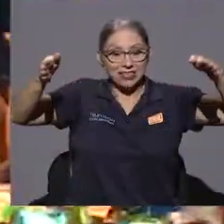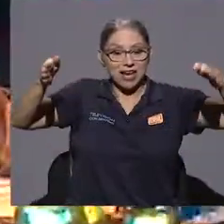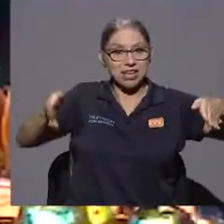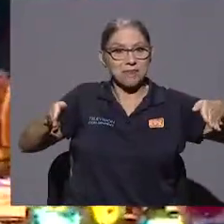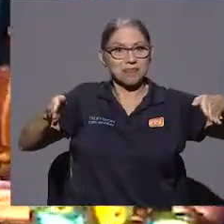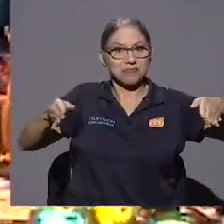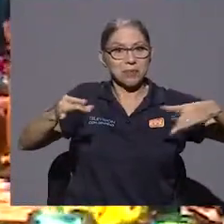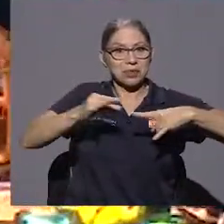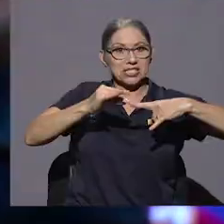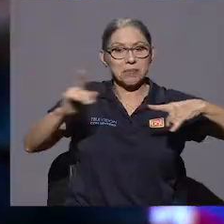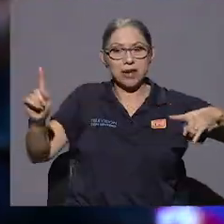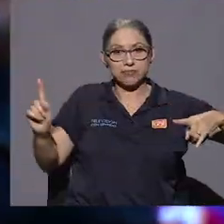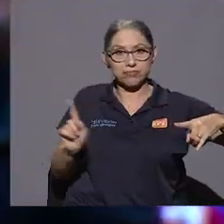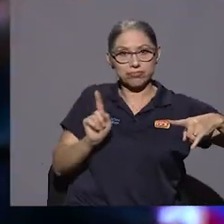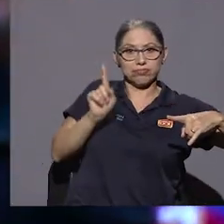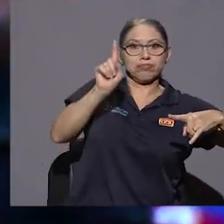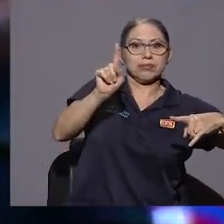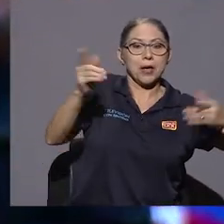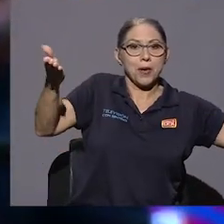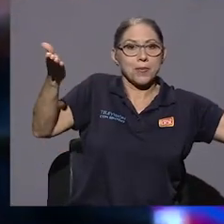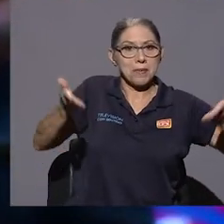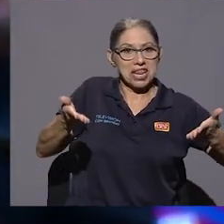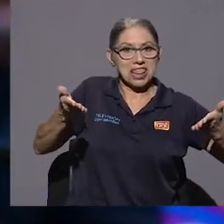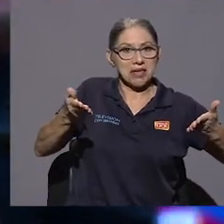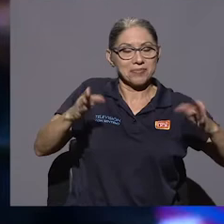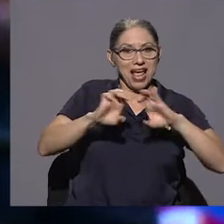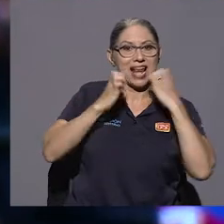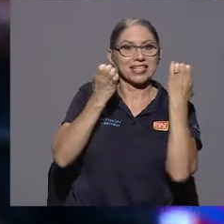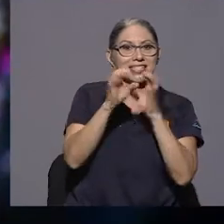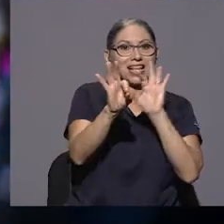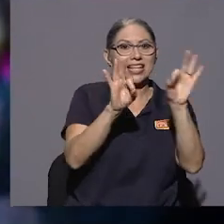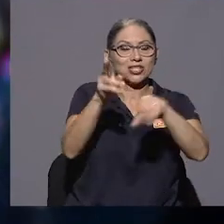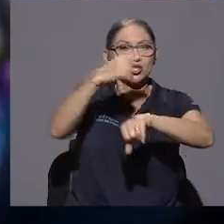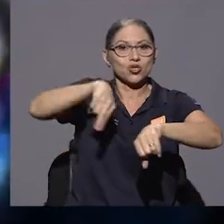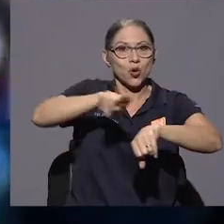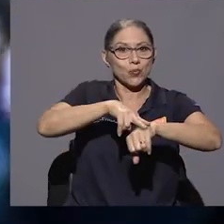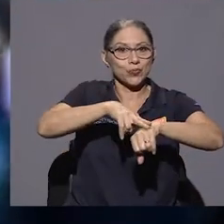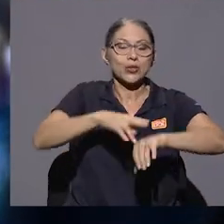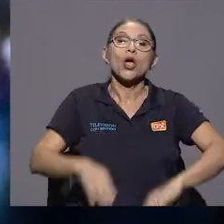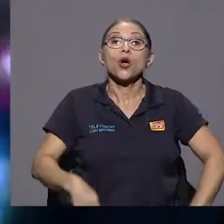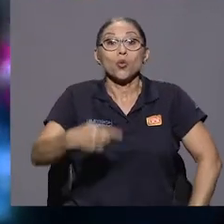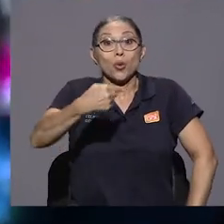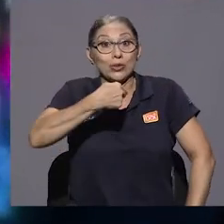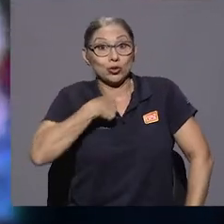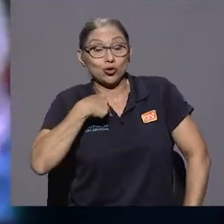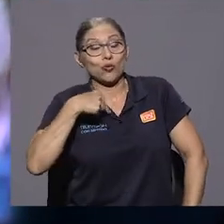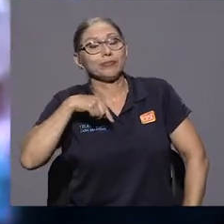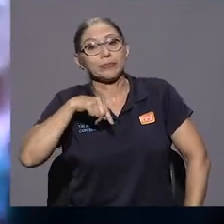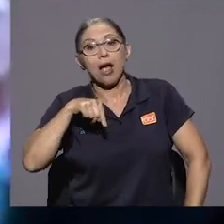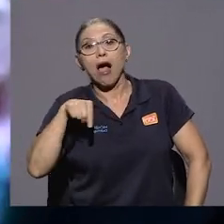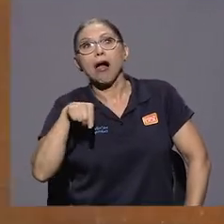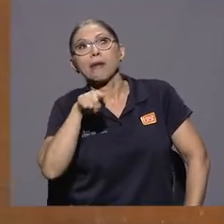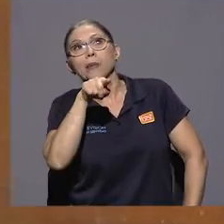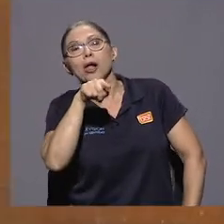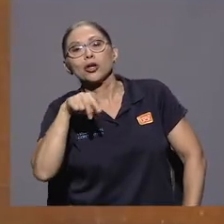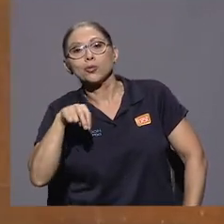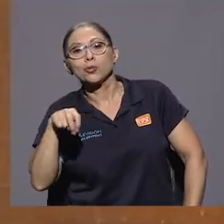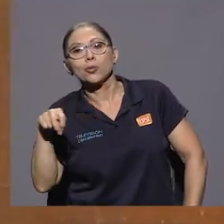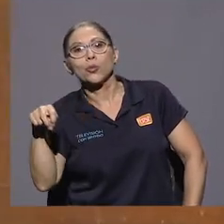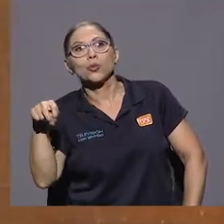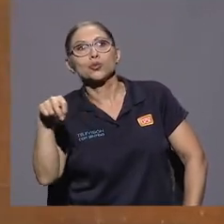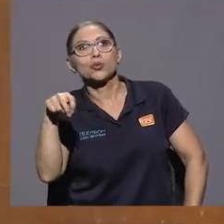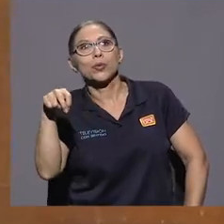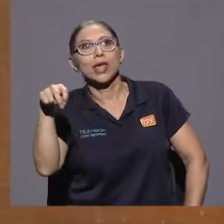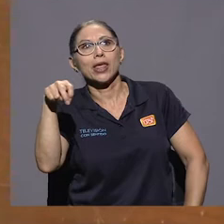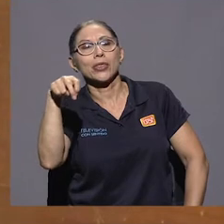dar la bienvenida a la selección. Entonces, en el momento en que yo voy subiendo a la tarima, yo